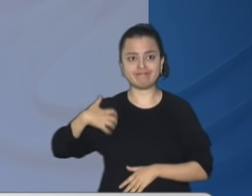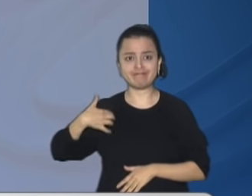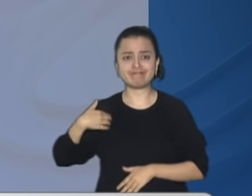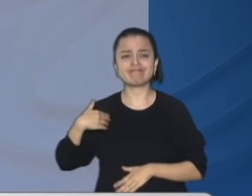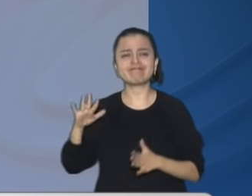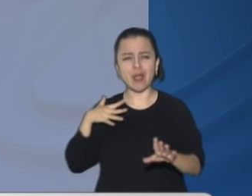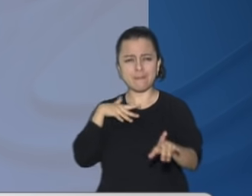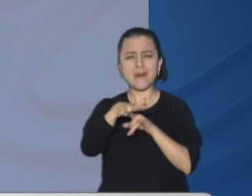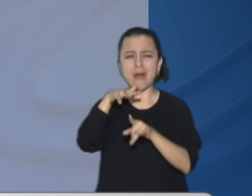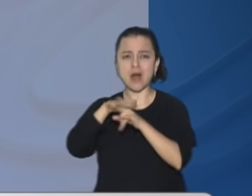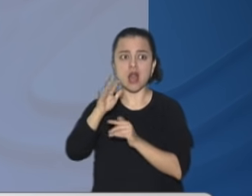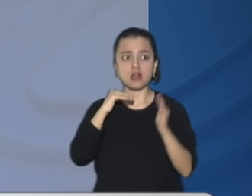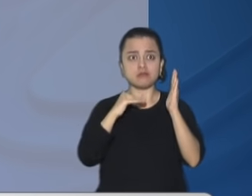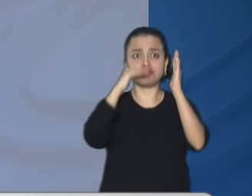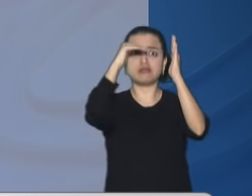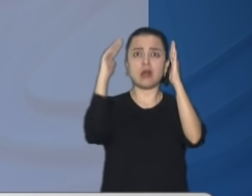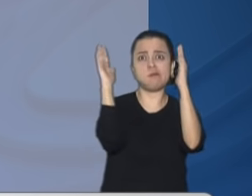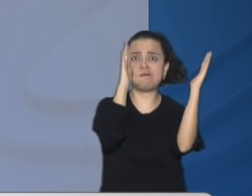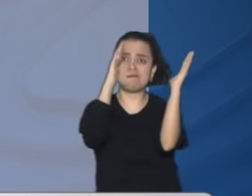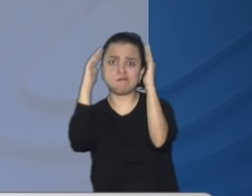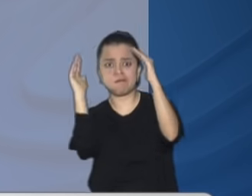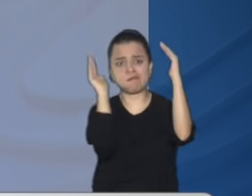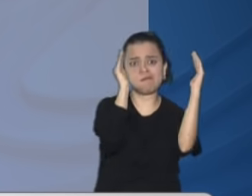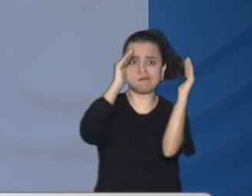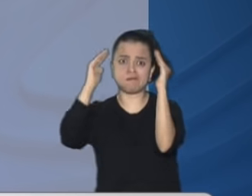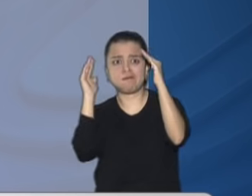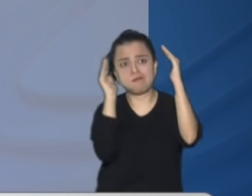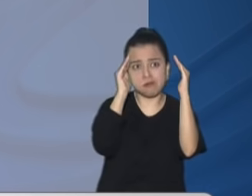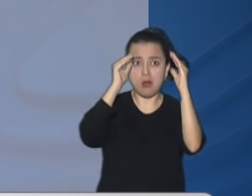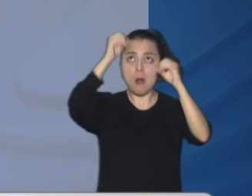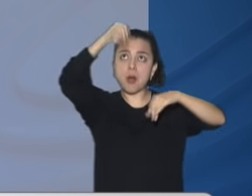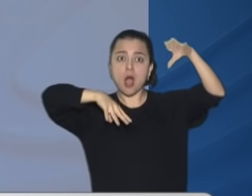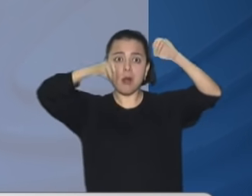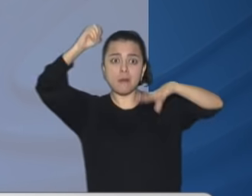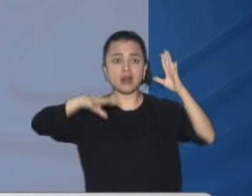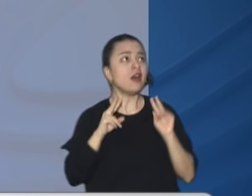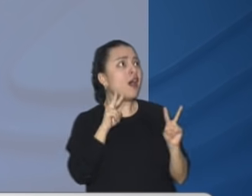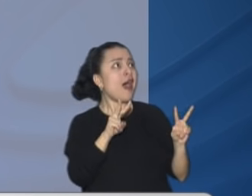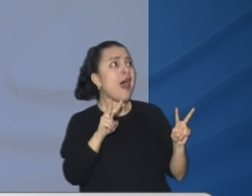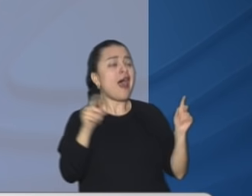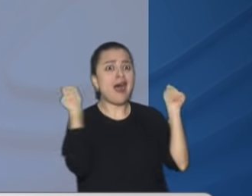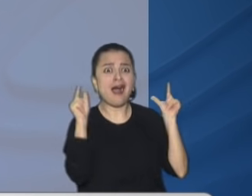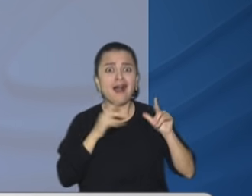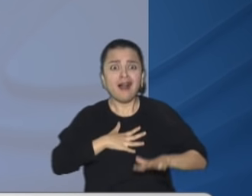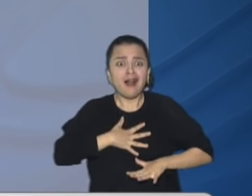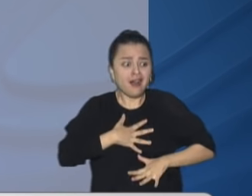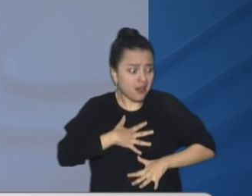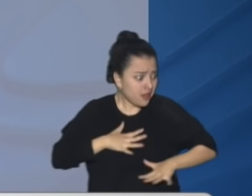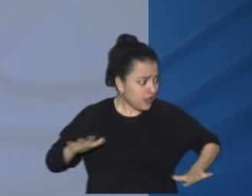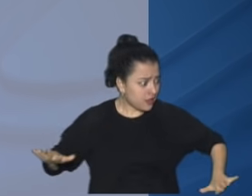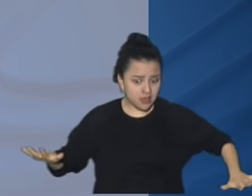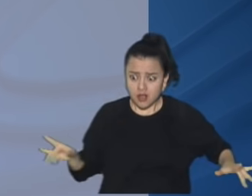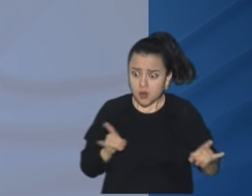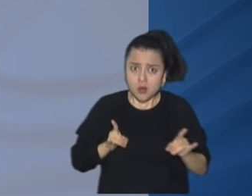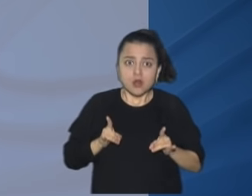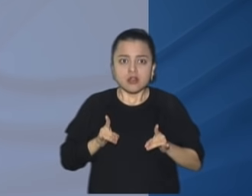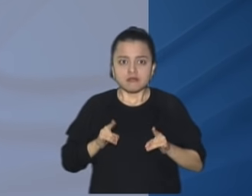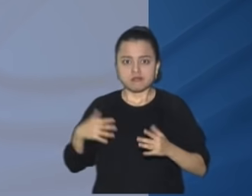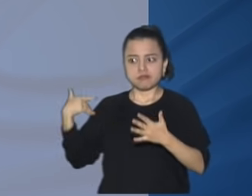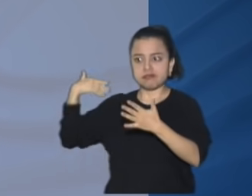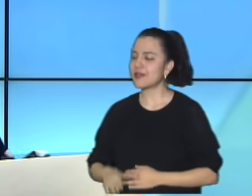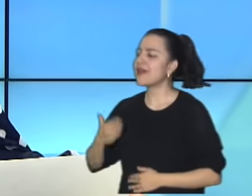materiales y desató el pánico en los habitantes, que se vieron sorprendidos por este sismo que fue el de mayor escala en más de